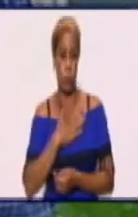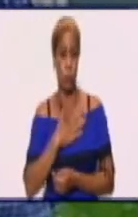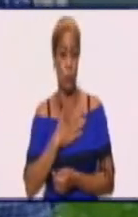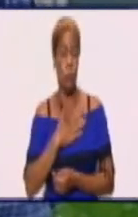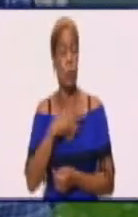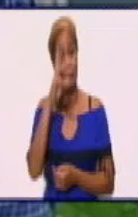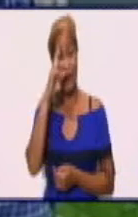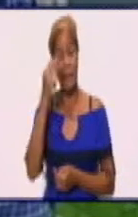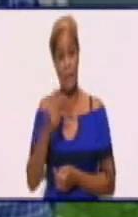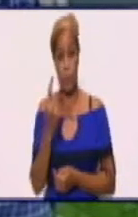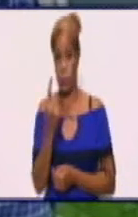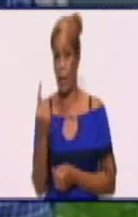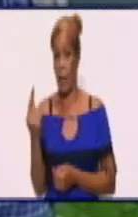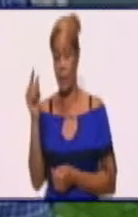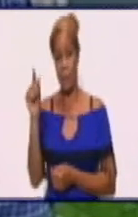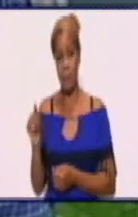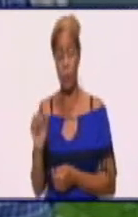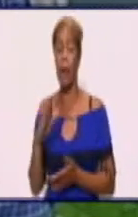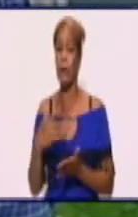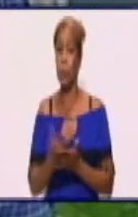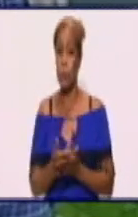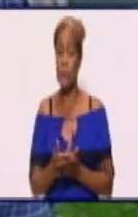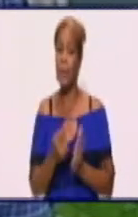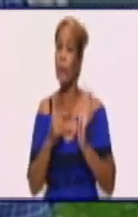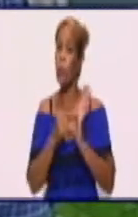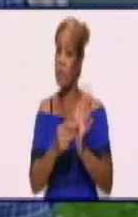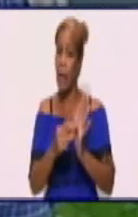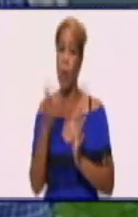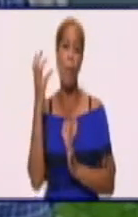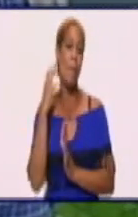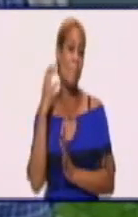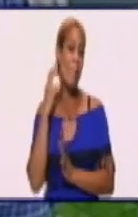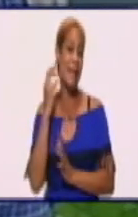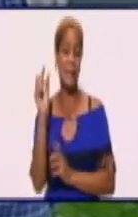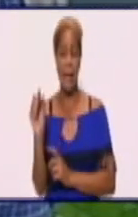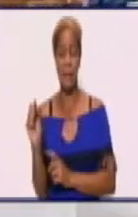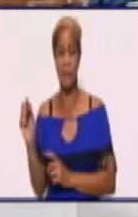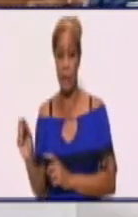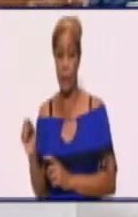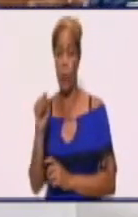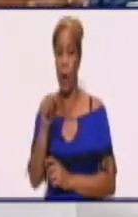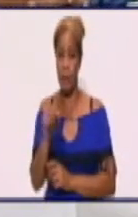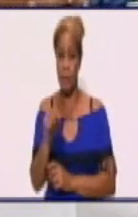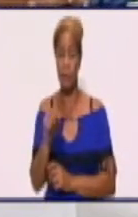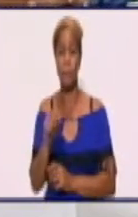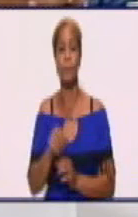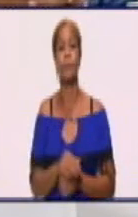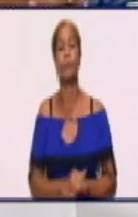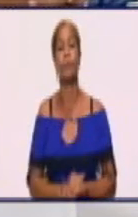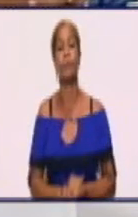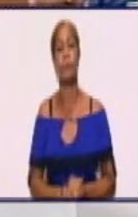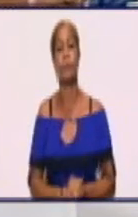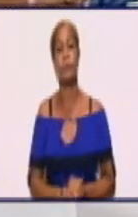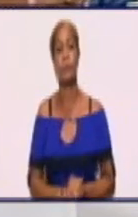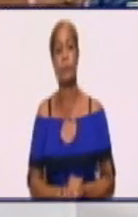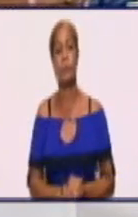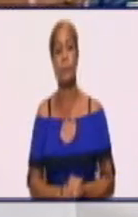vida. Así que, manzanilleros, el reto está ahí para cuidarse mucho más. Así es,